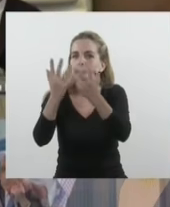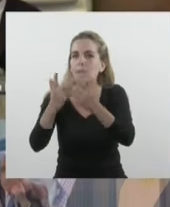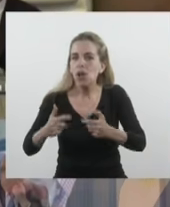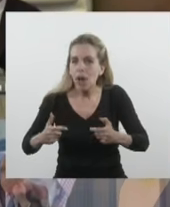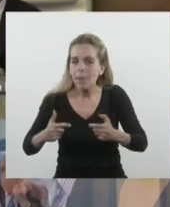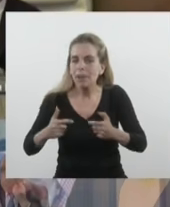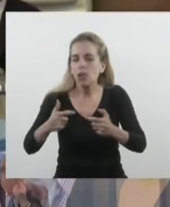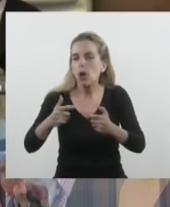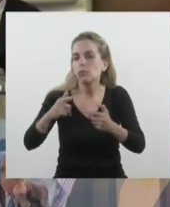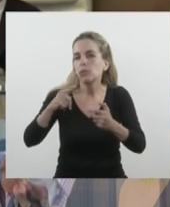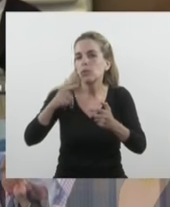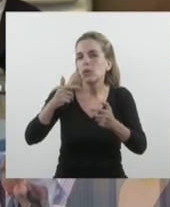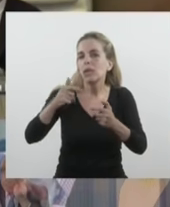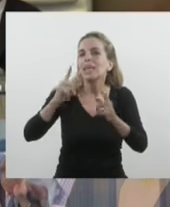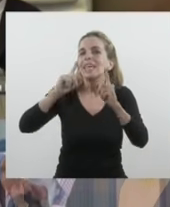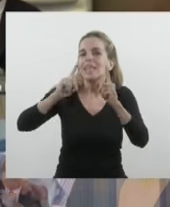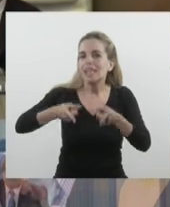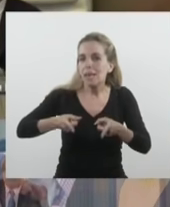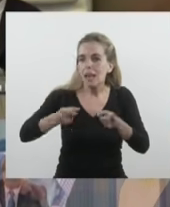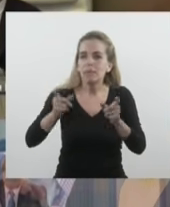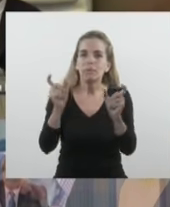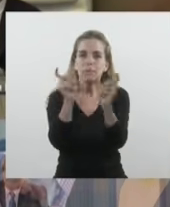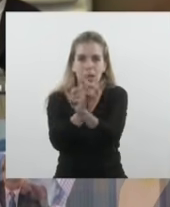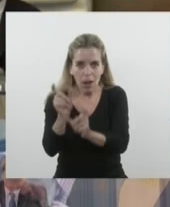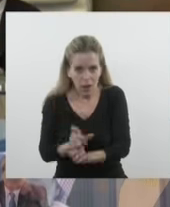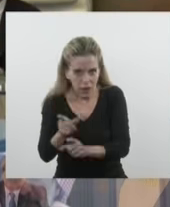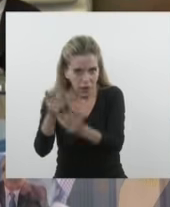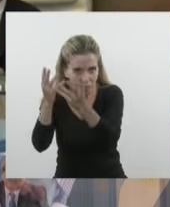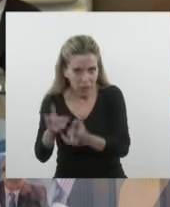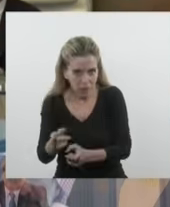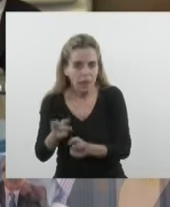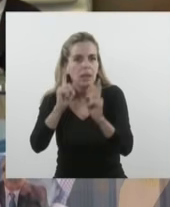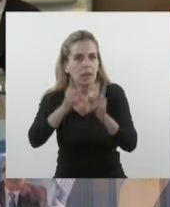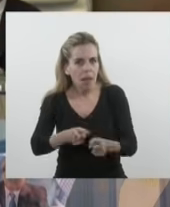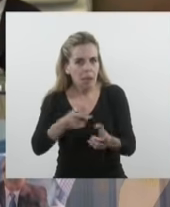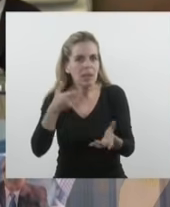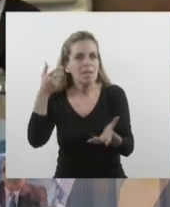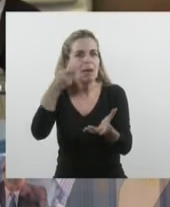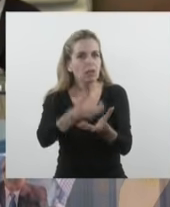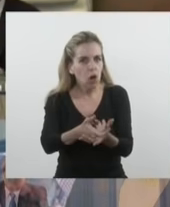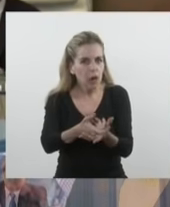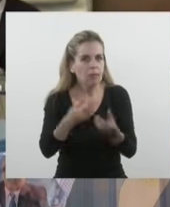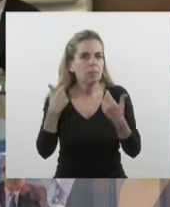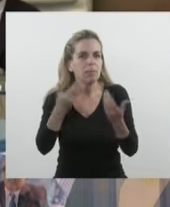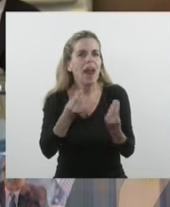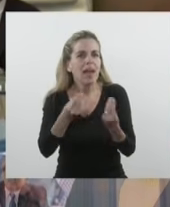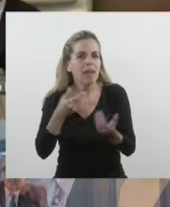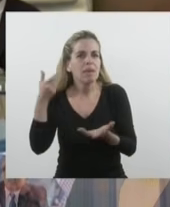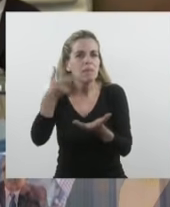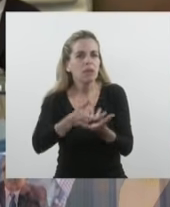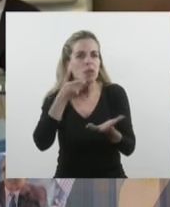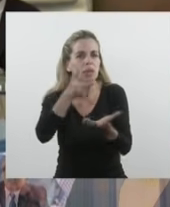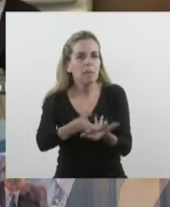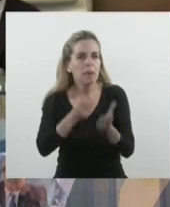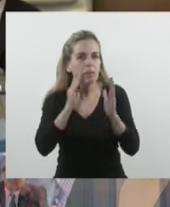algorítmica de también las inversiones fueron destinados al desarrollo